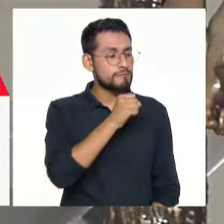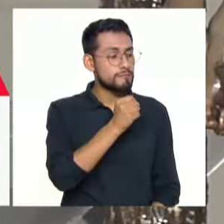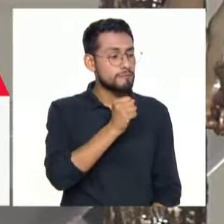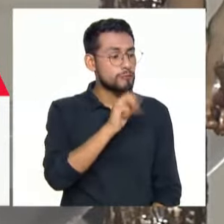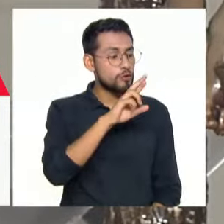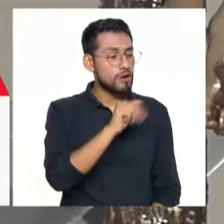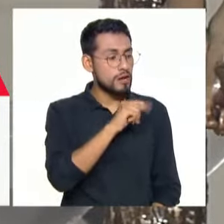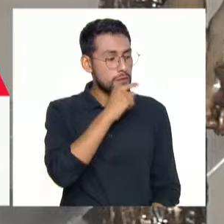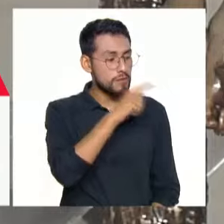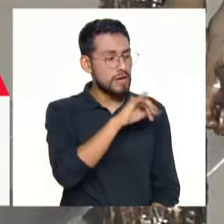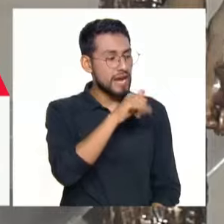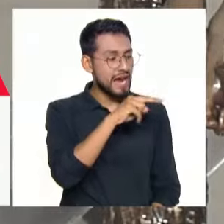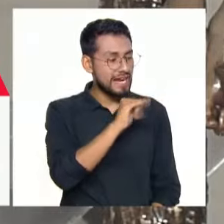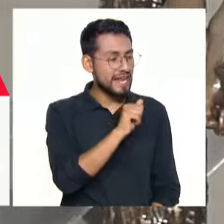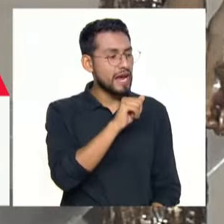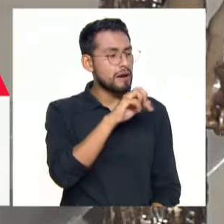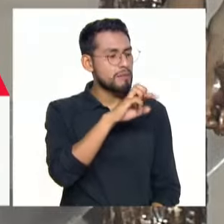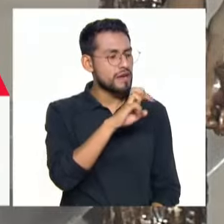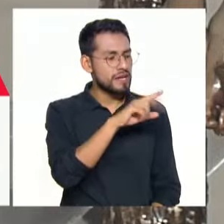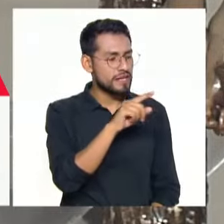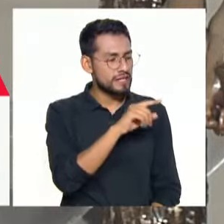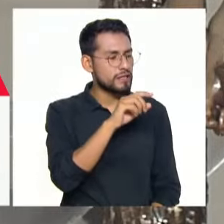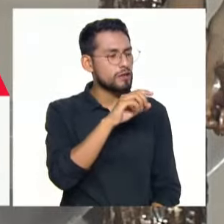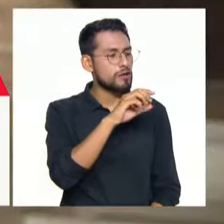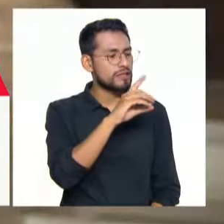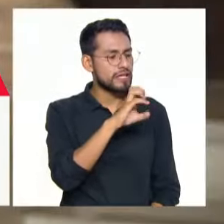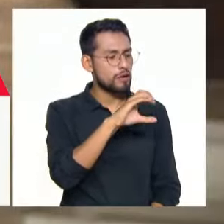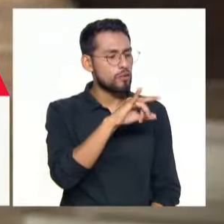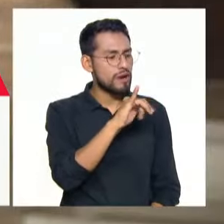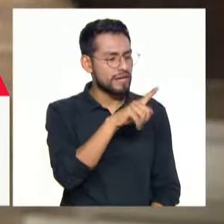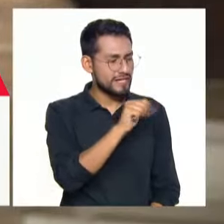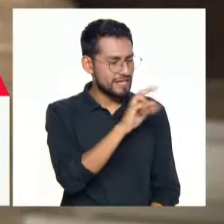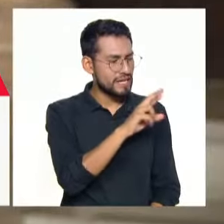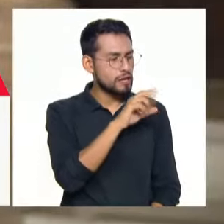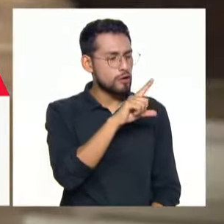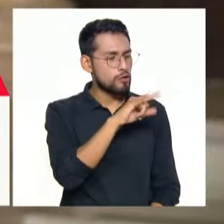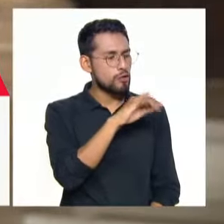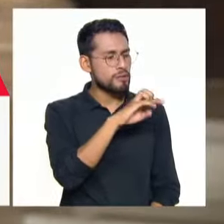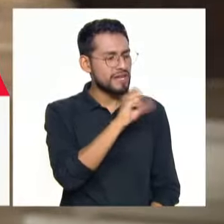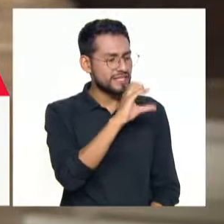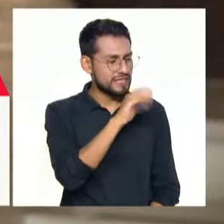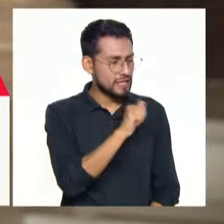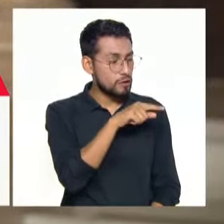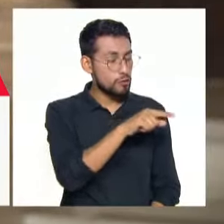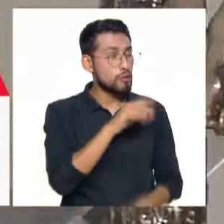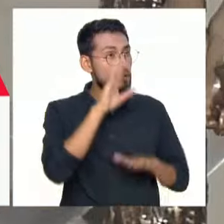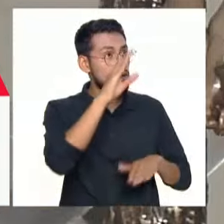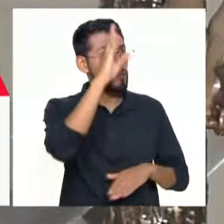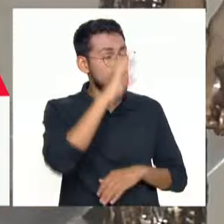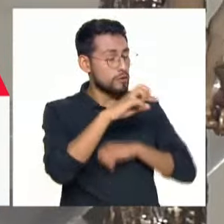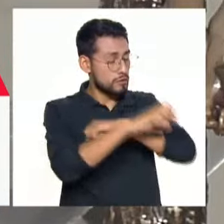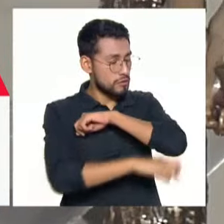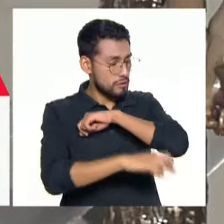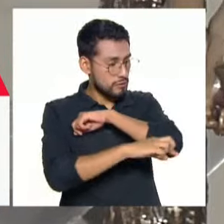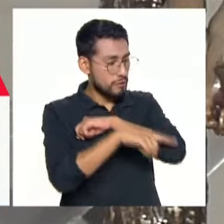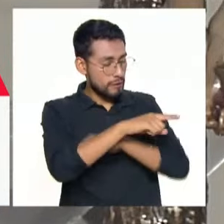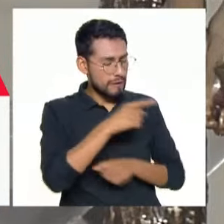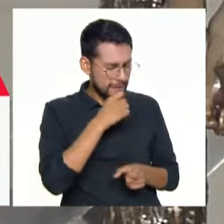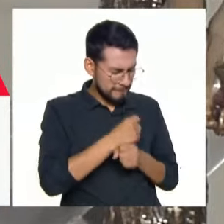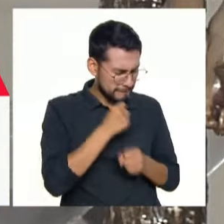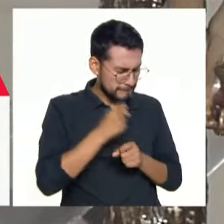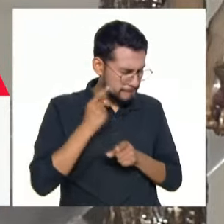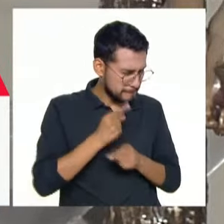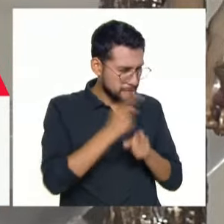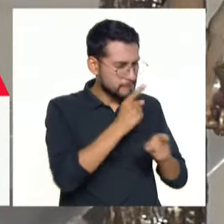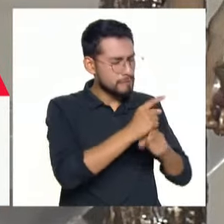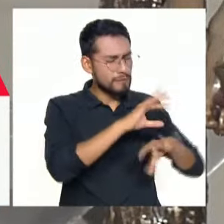Señora Jania Pérez de Cuellar Lubienska, ¿jura usted por Dios y la patria desempeñar leal y